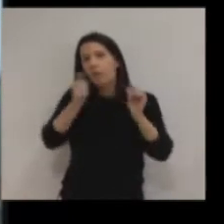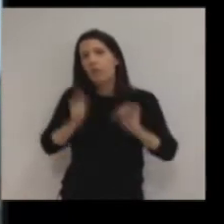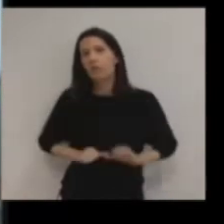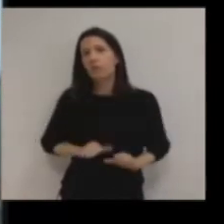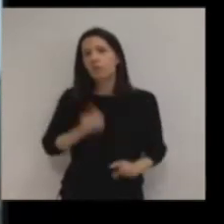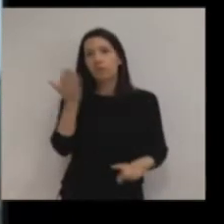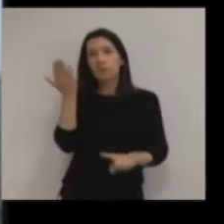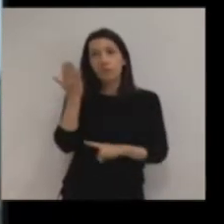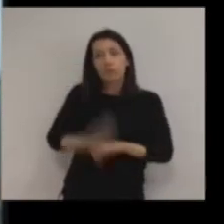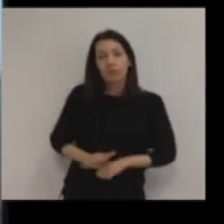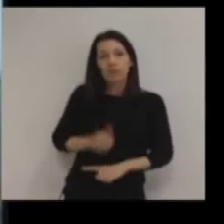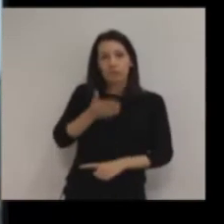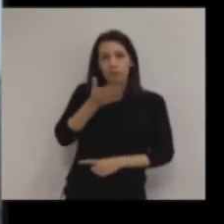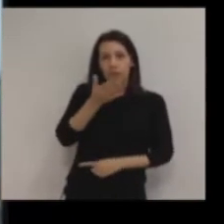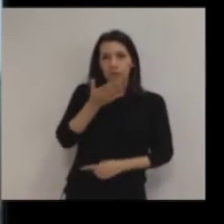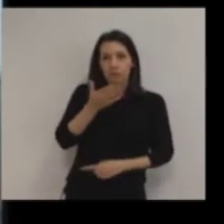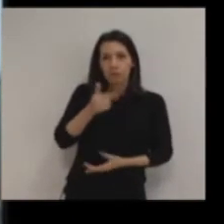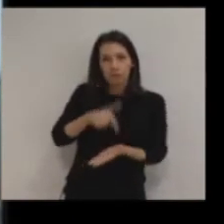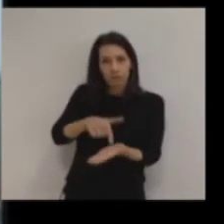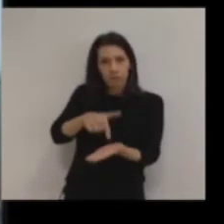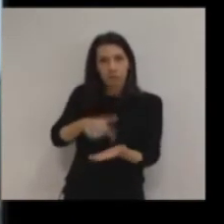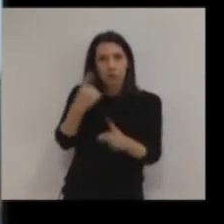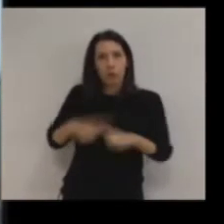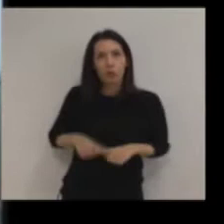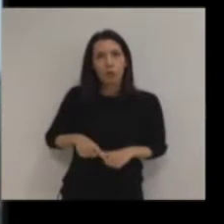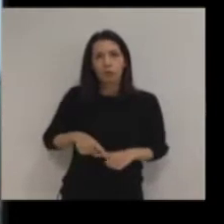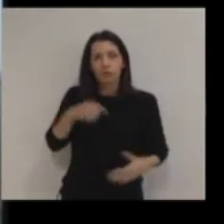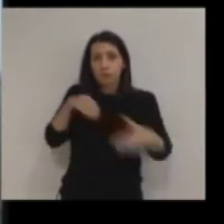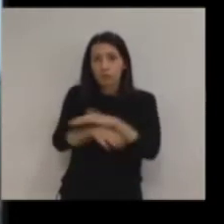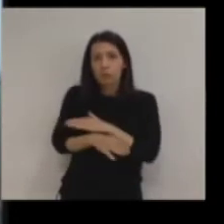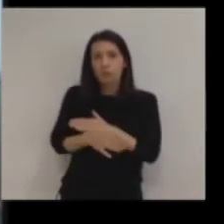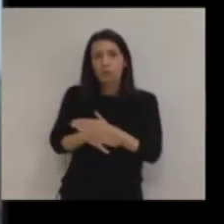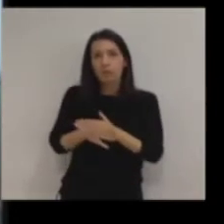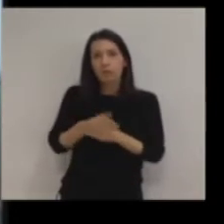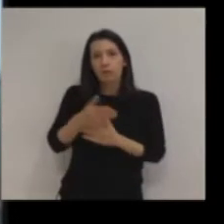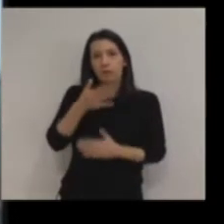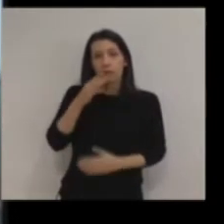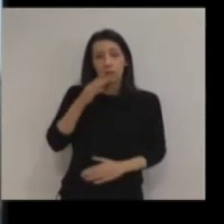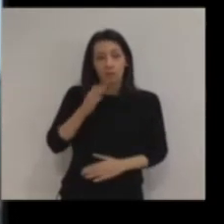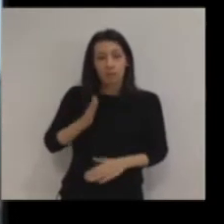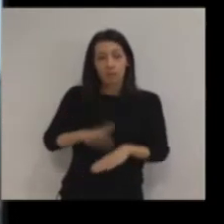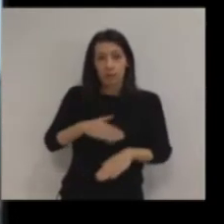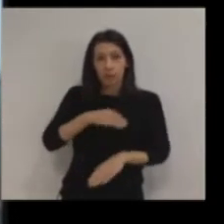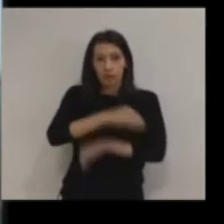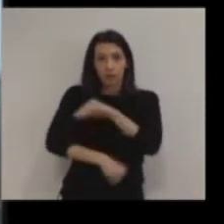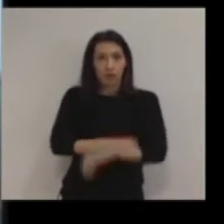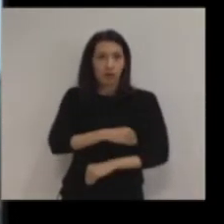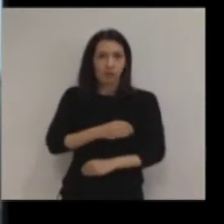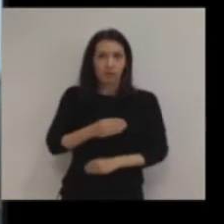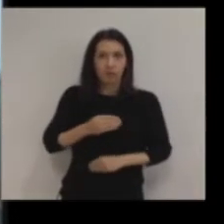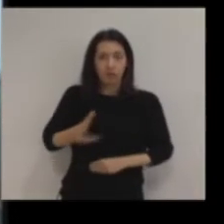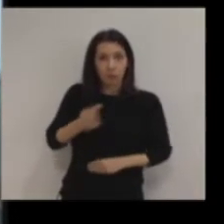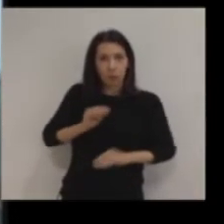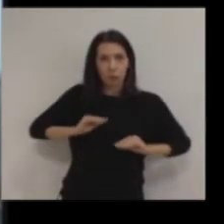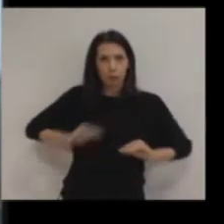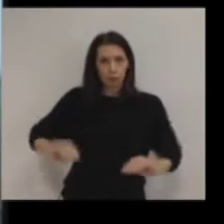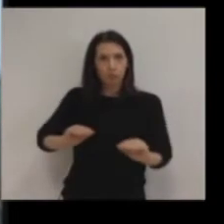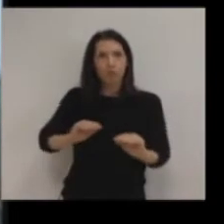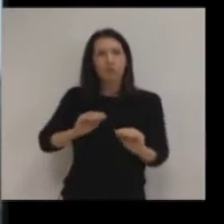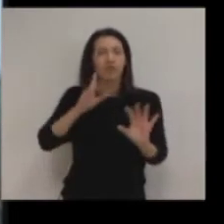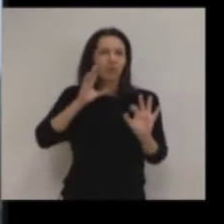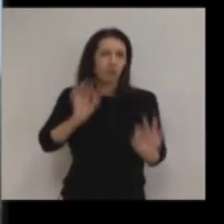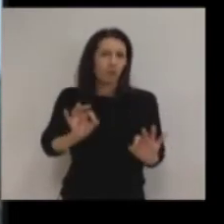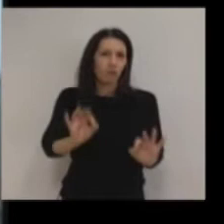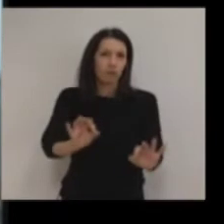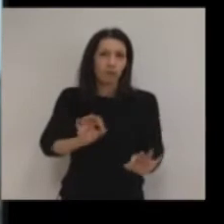de presentar las reclamaciones o de acceder a los recursos para hacer uso de sus derechos, y por supuesto